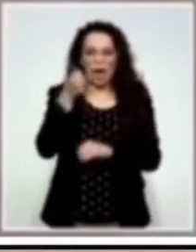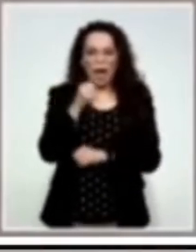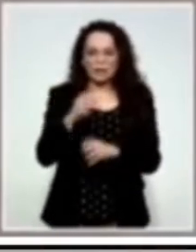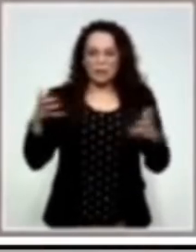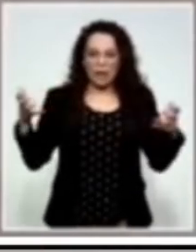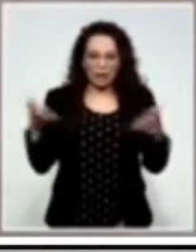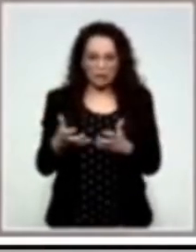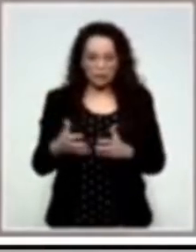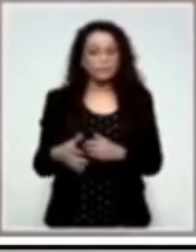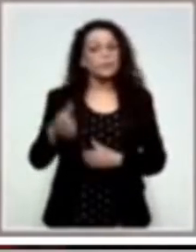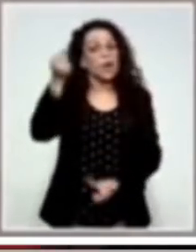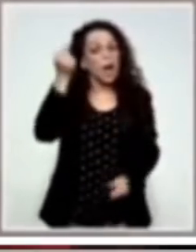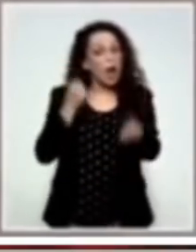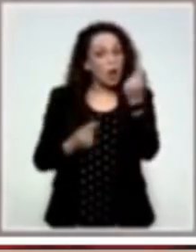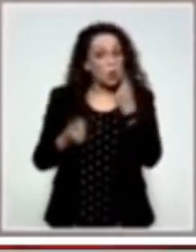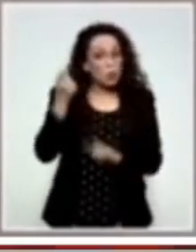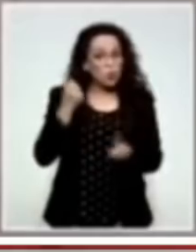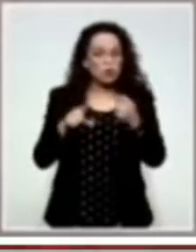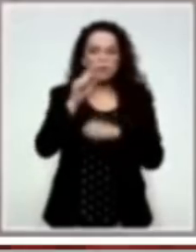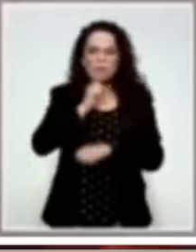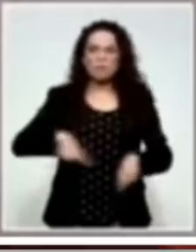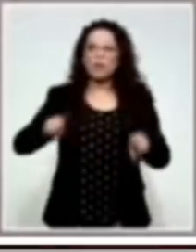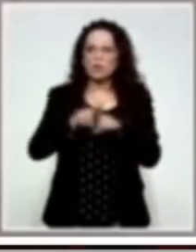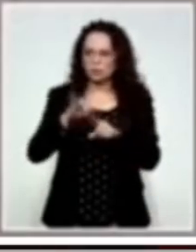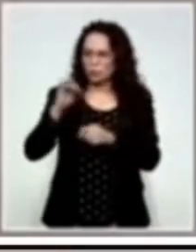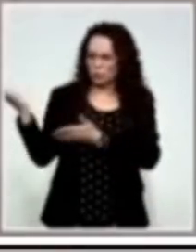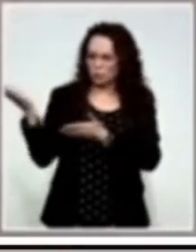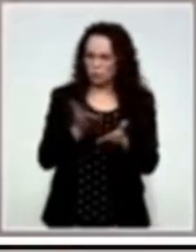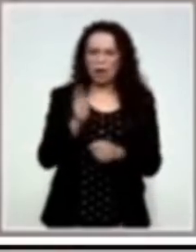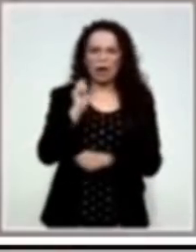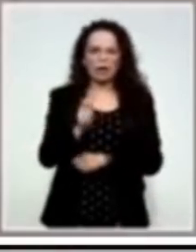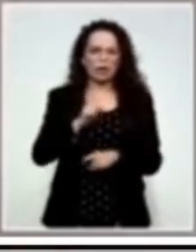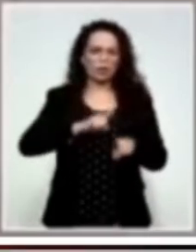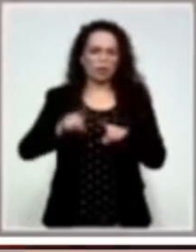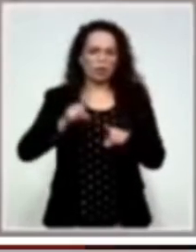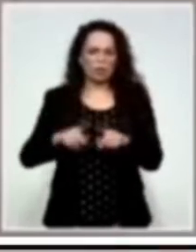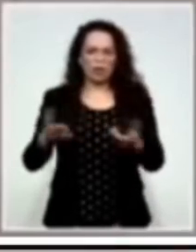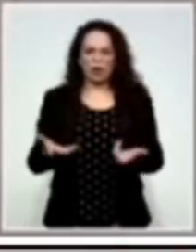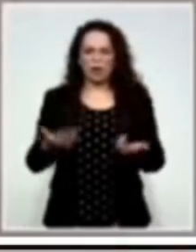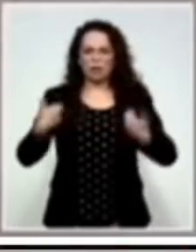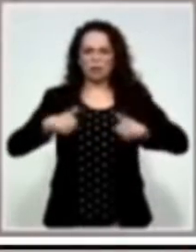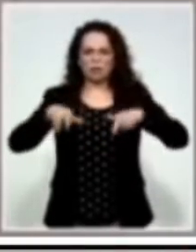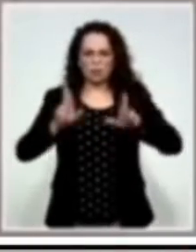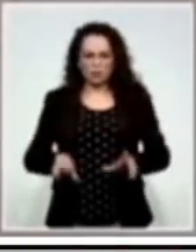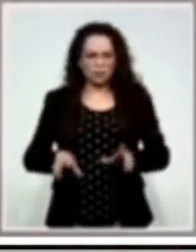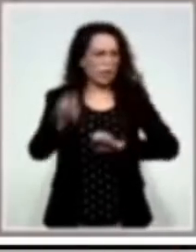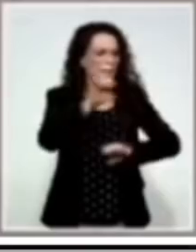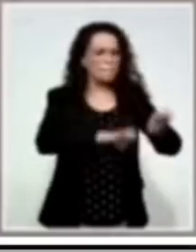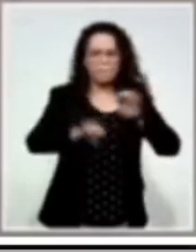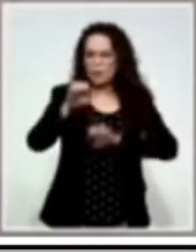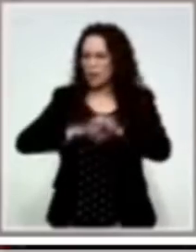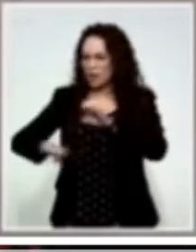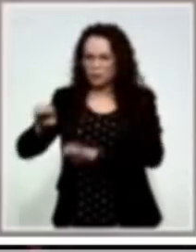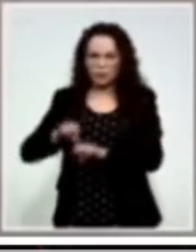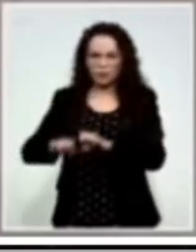algunos ministros y ministras recibieron también a representantes de grupos empresariales, de organizaciones empresariales e